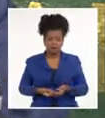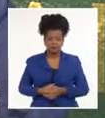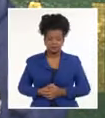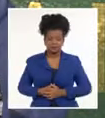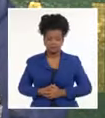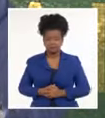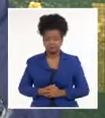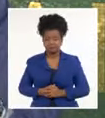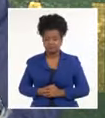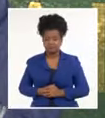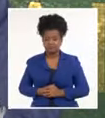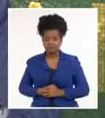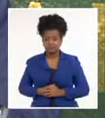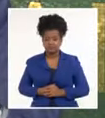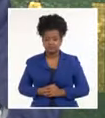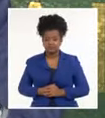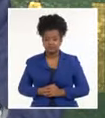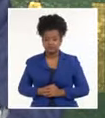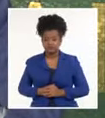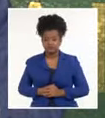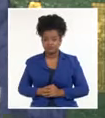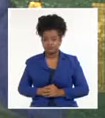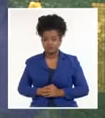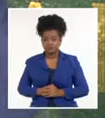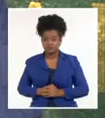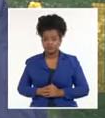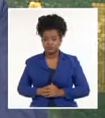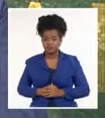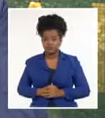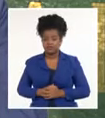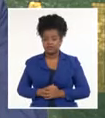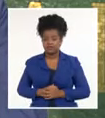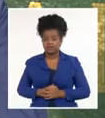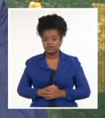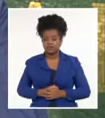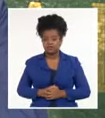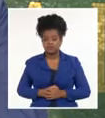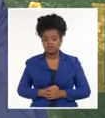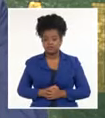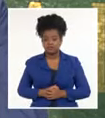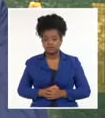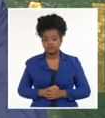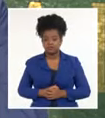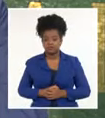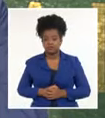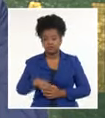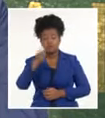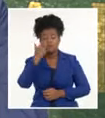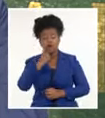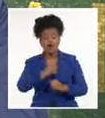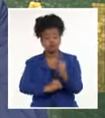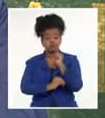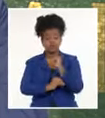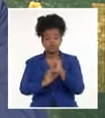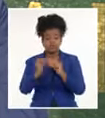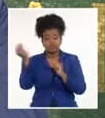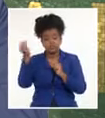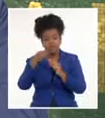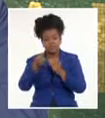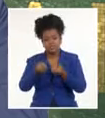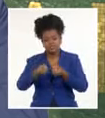¿Cómo vemos a la alianza? Muy fortalecida, pese a las circunstancias